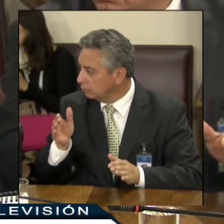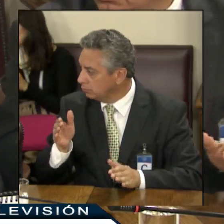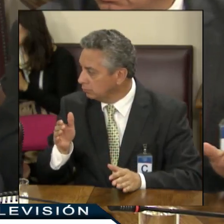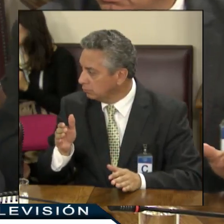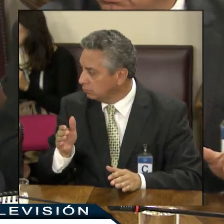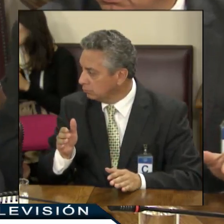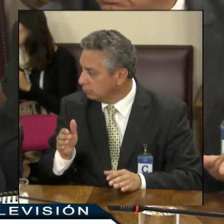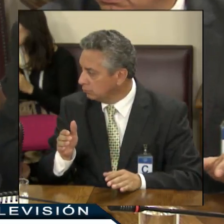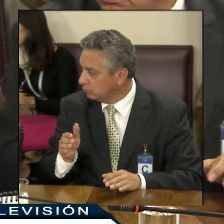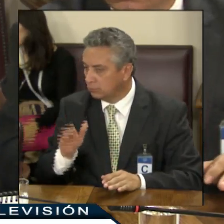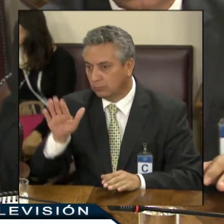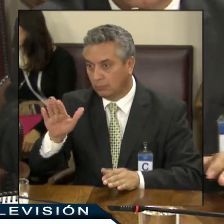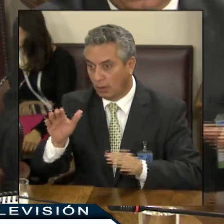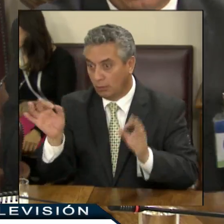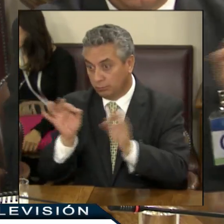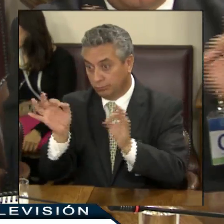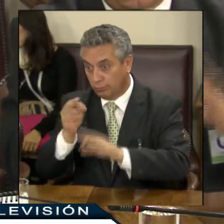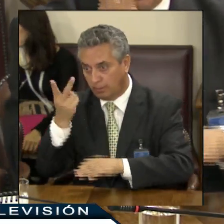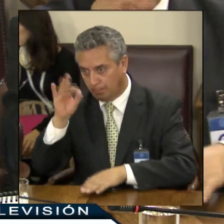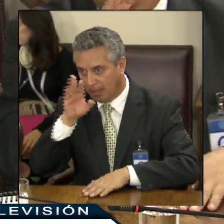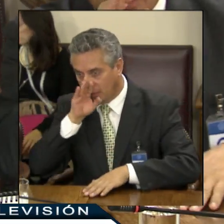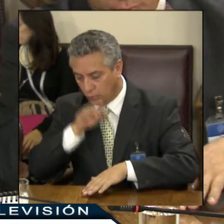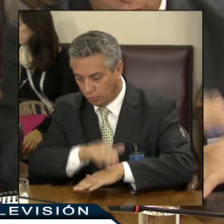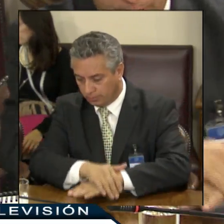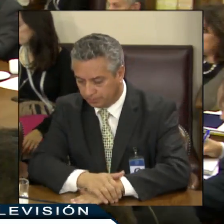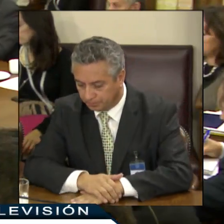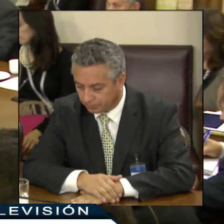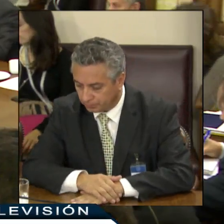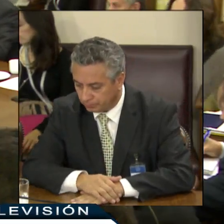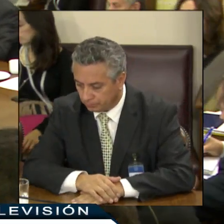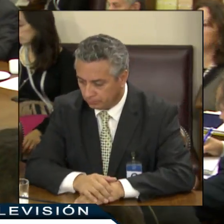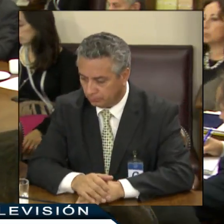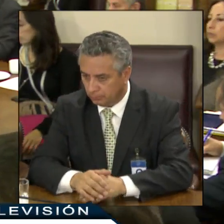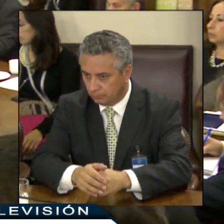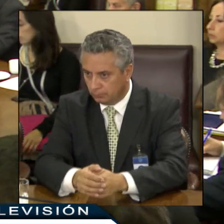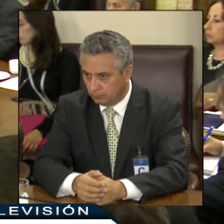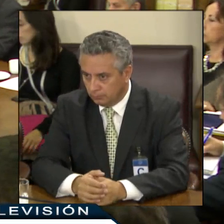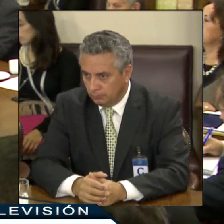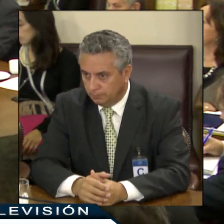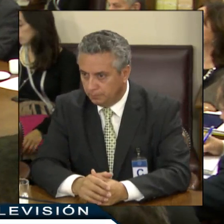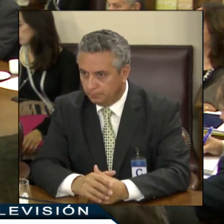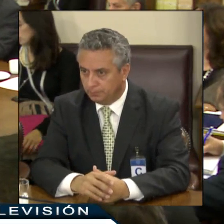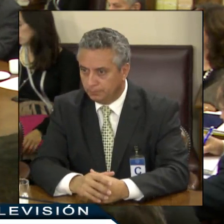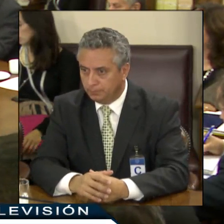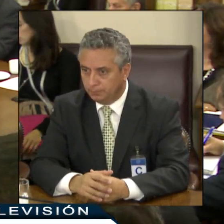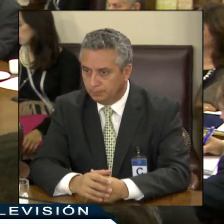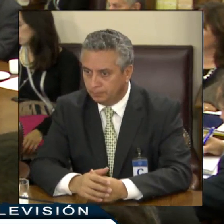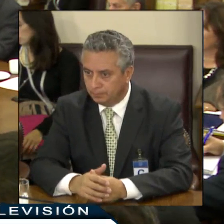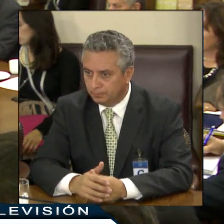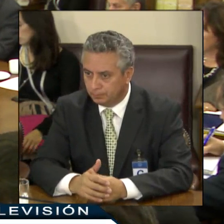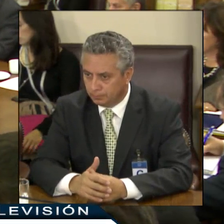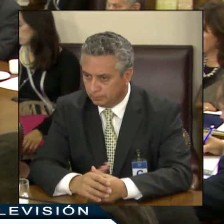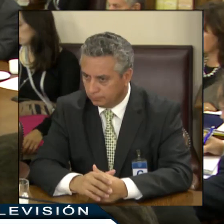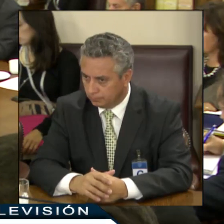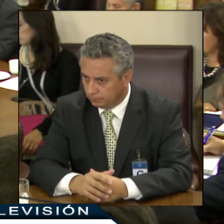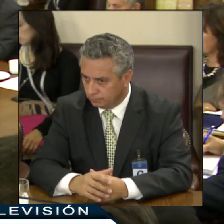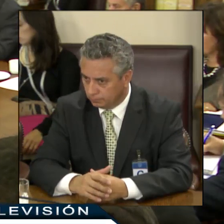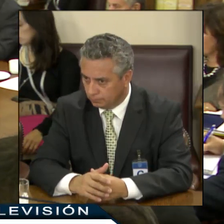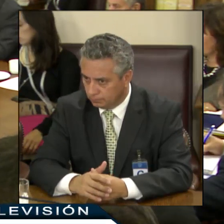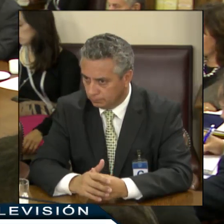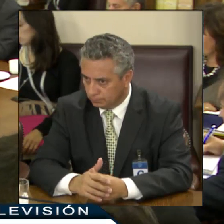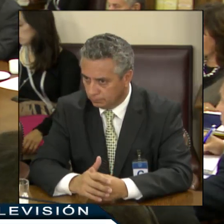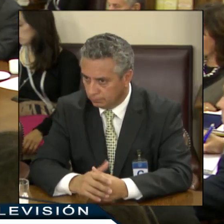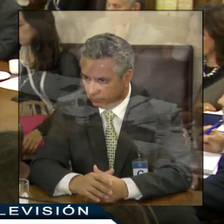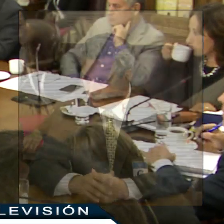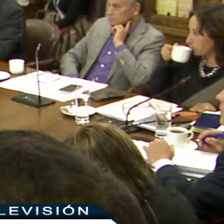25 20 minutos Muchas gracias antes de comenzar gustaría Agar